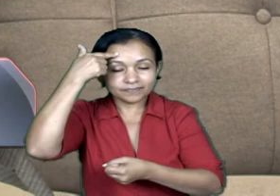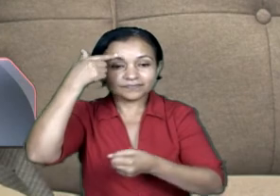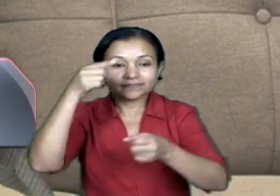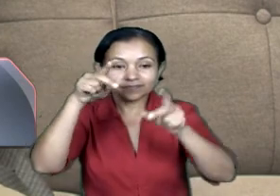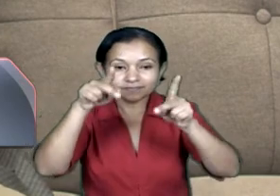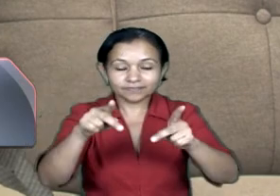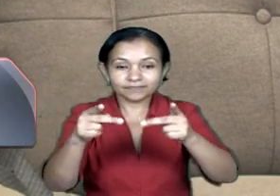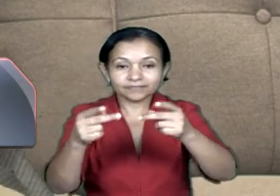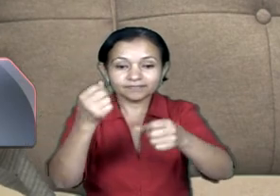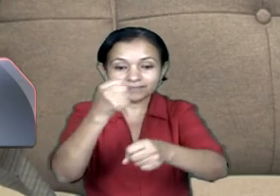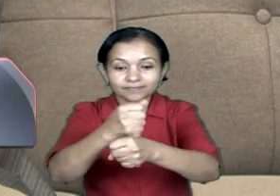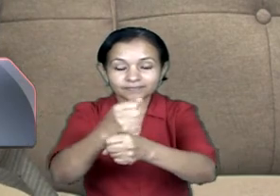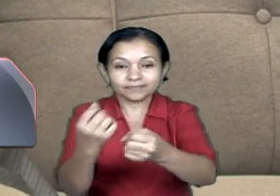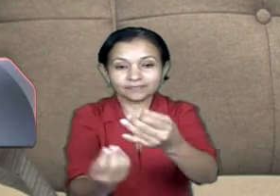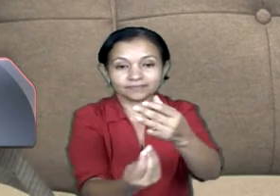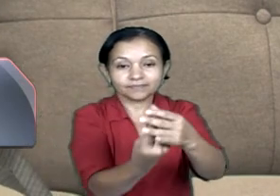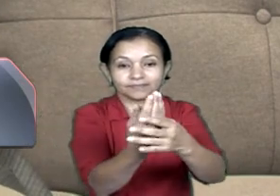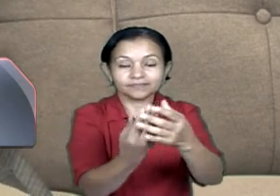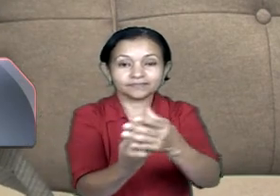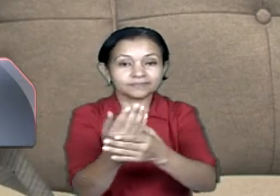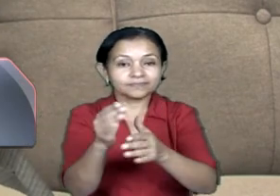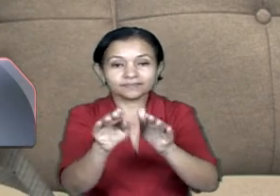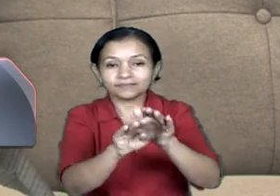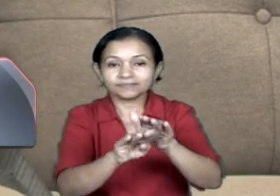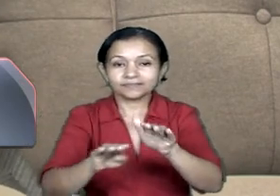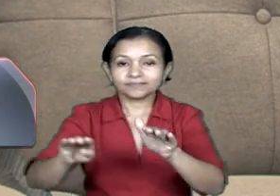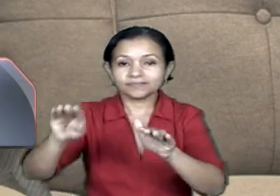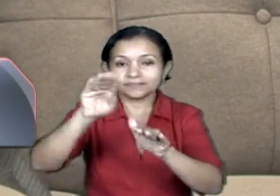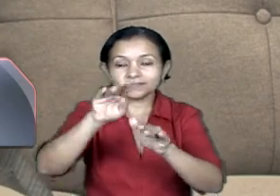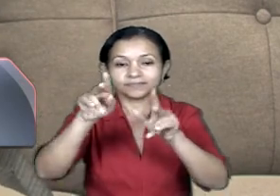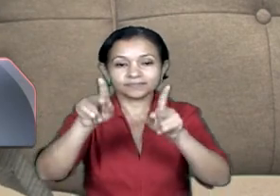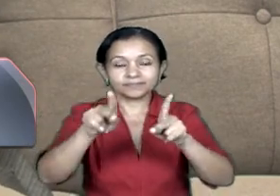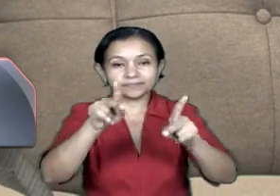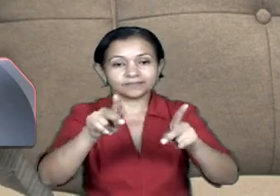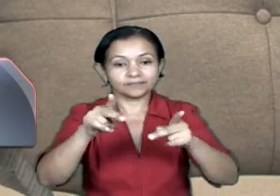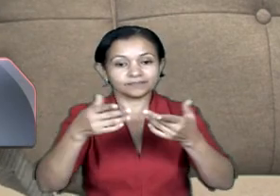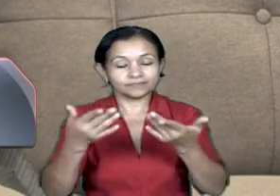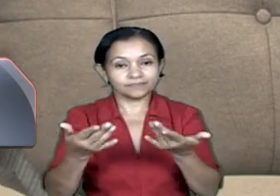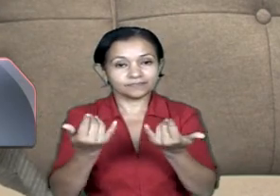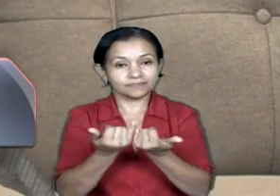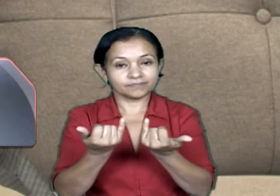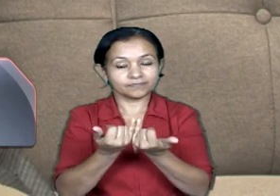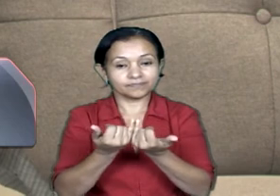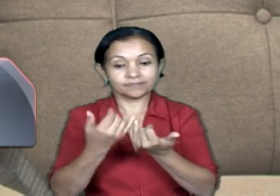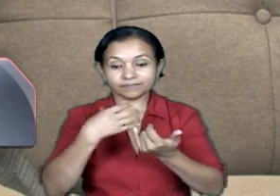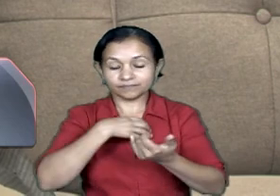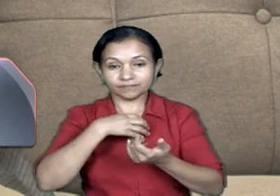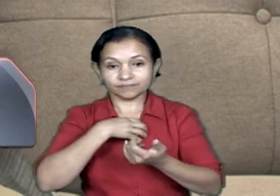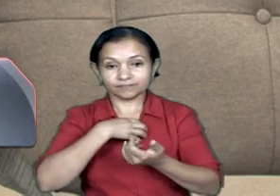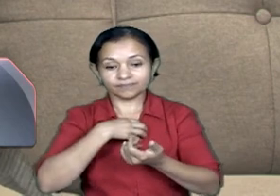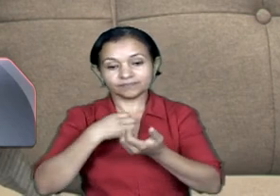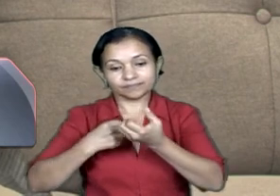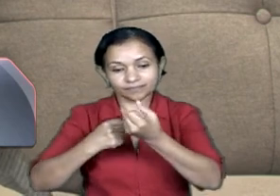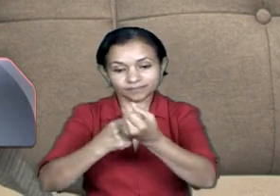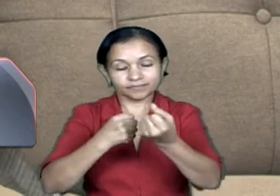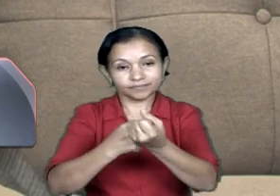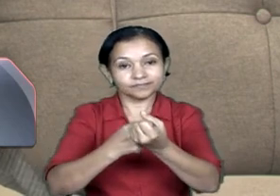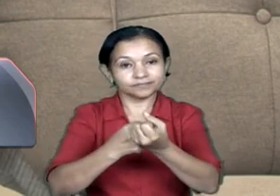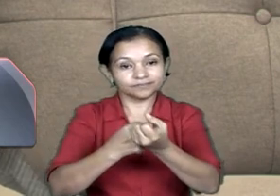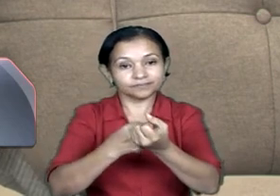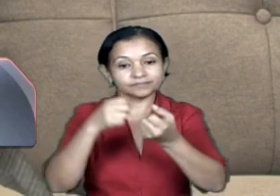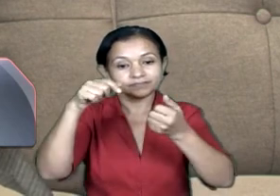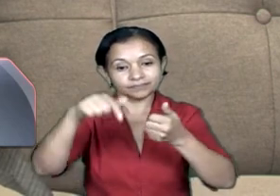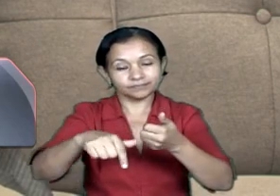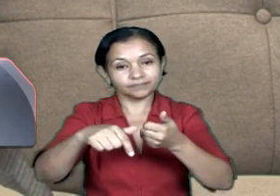productores, sobre todo con como las instituciones para nosotros, ¿no?, cooperantes,